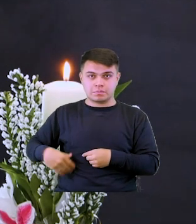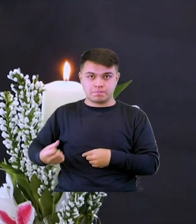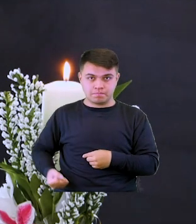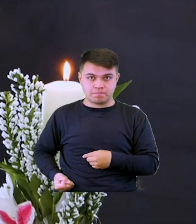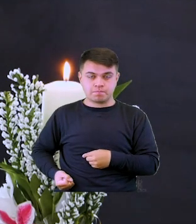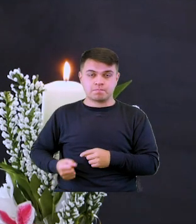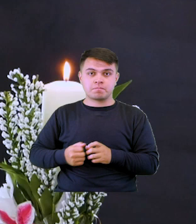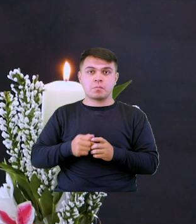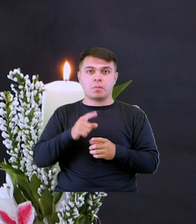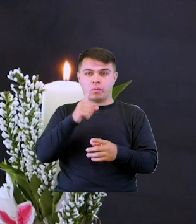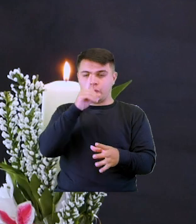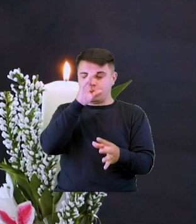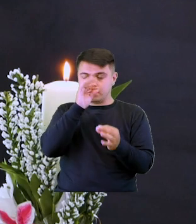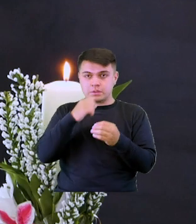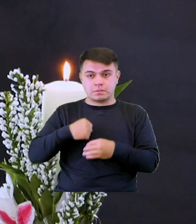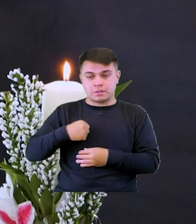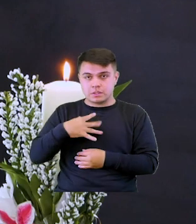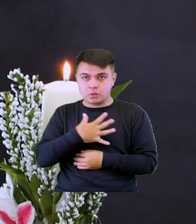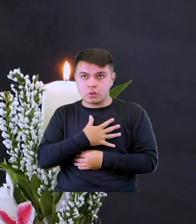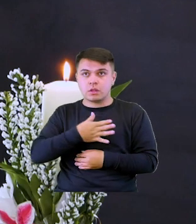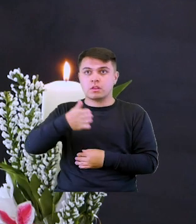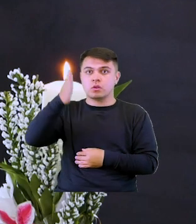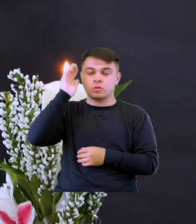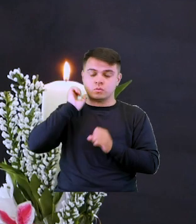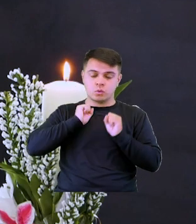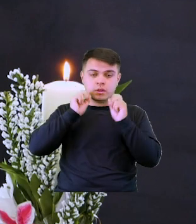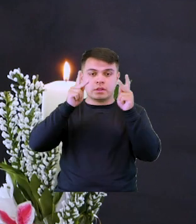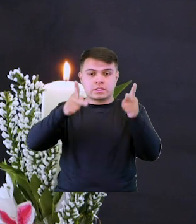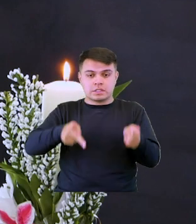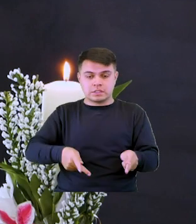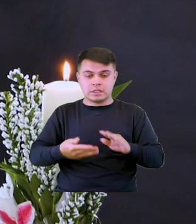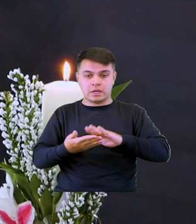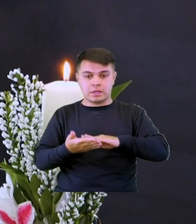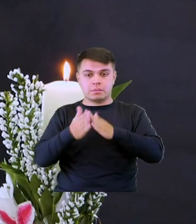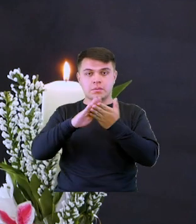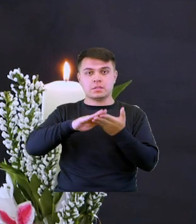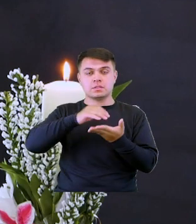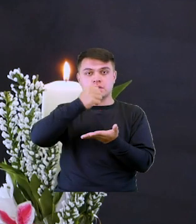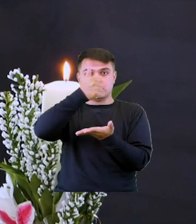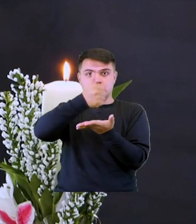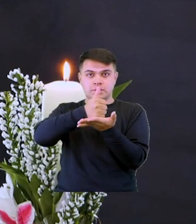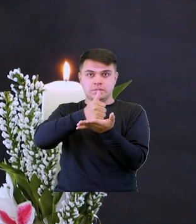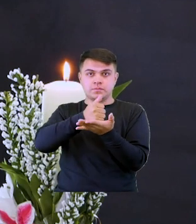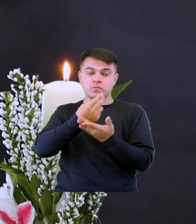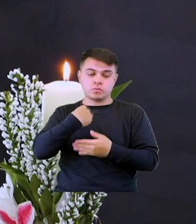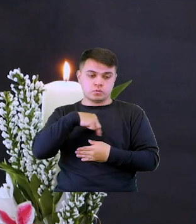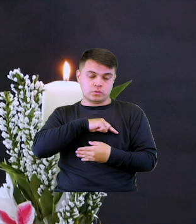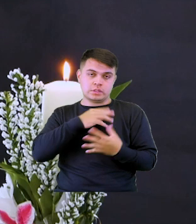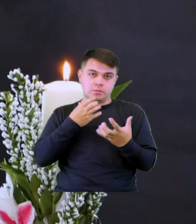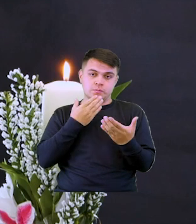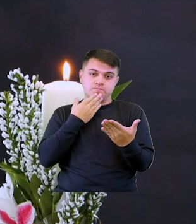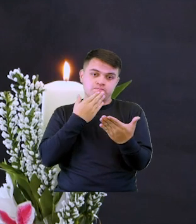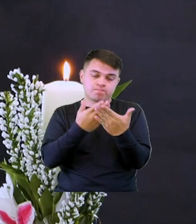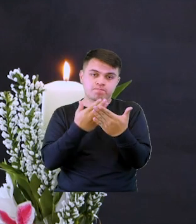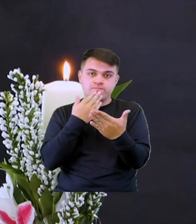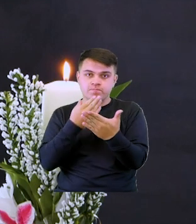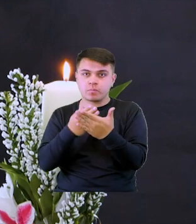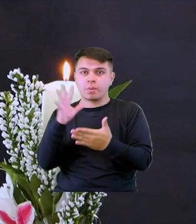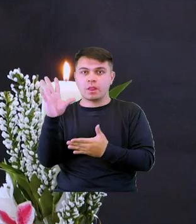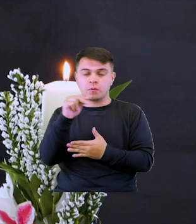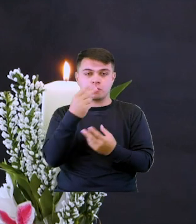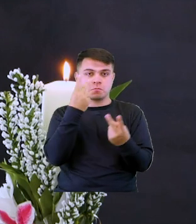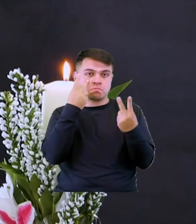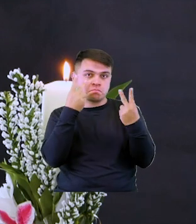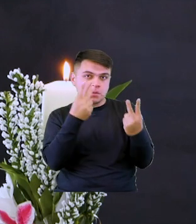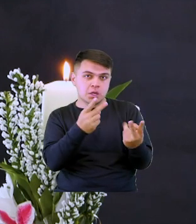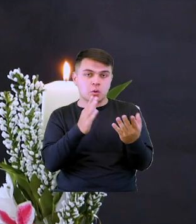de Castellana, por la infinita misericordia de Dios, descanse en paz. Amén. Agradecemos a todos los que nos siguen a